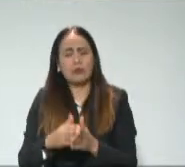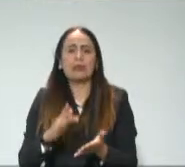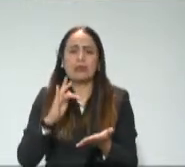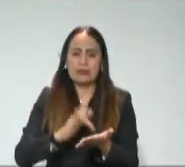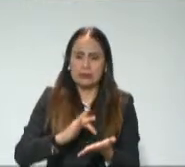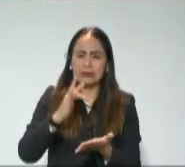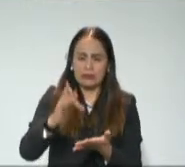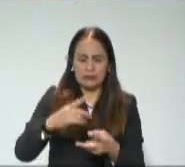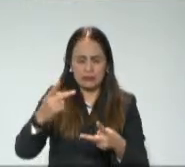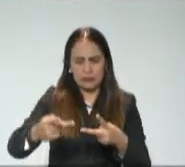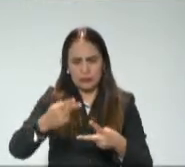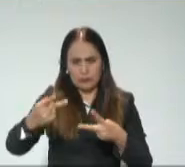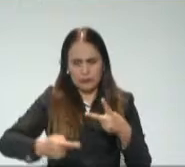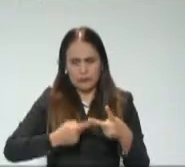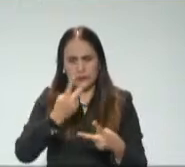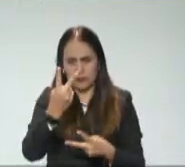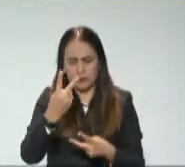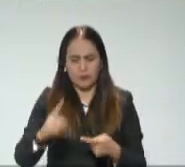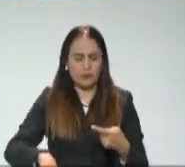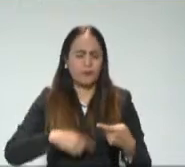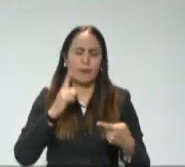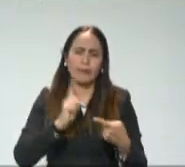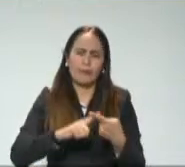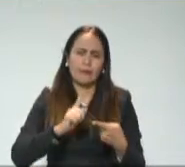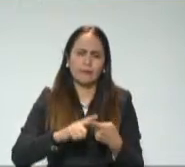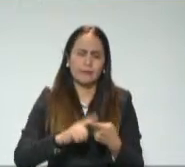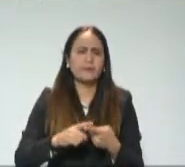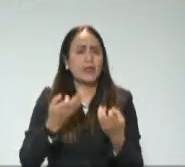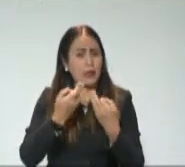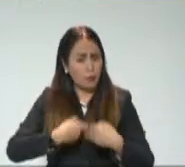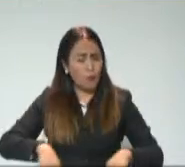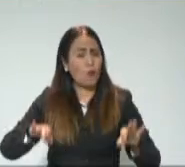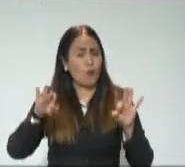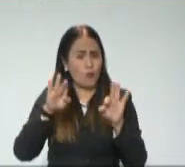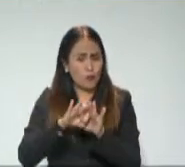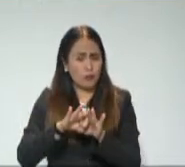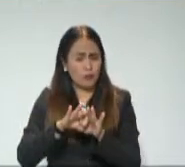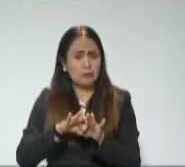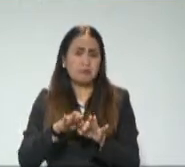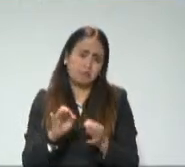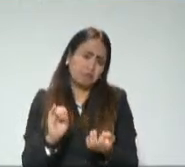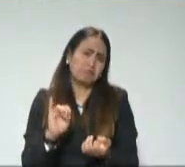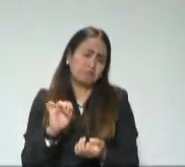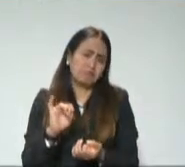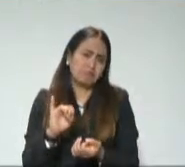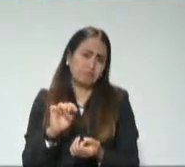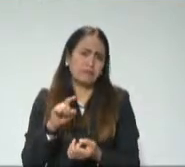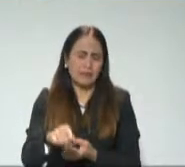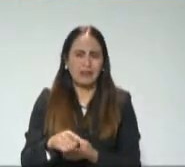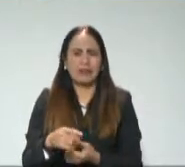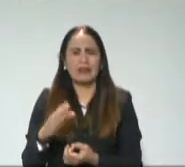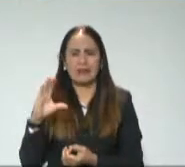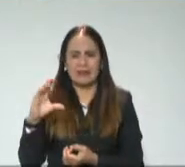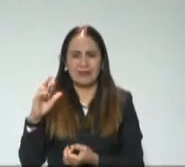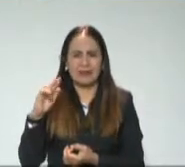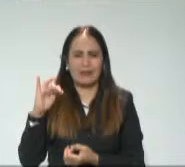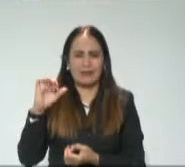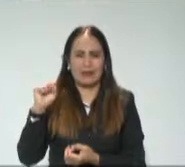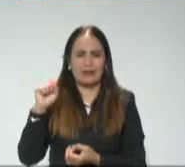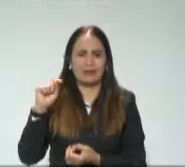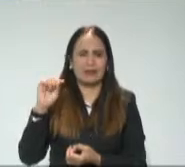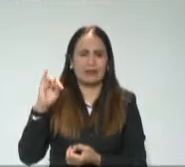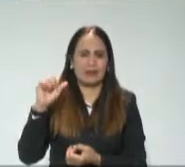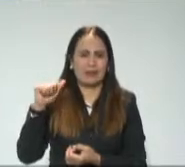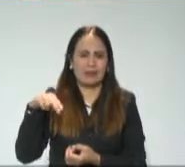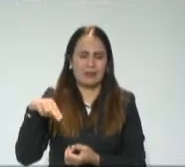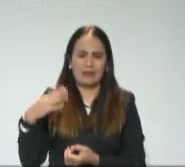la las preguntas a ver en primer lugar creo que es muy importante Resaltar que si bien como señalaba Cristian eh Morales hace